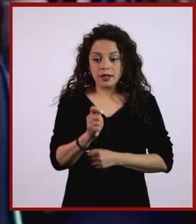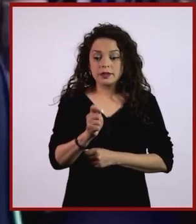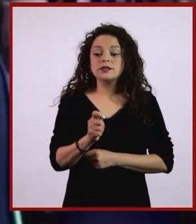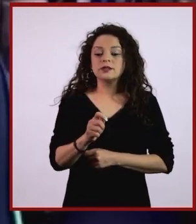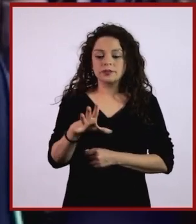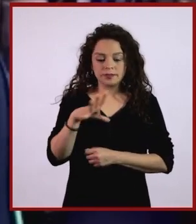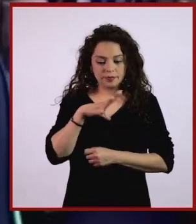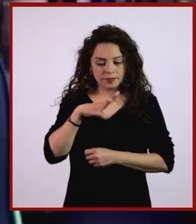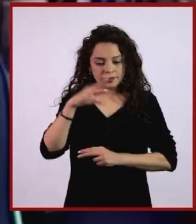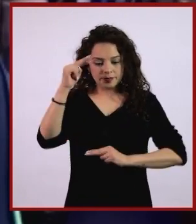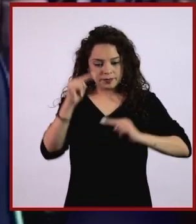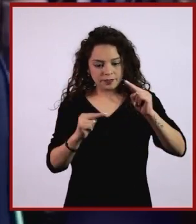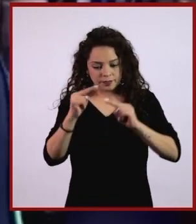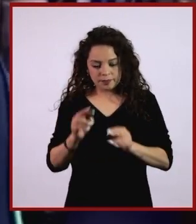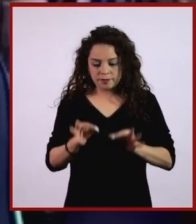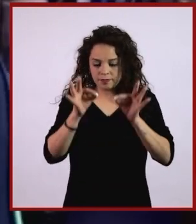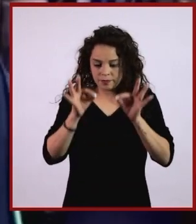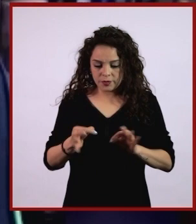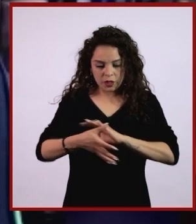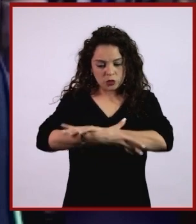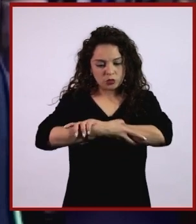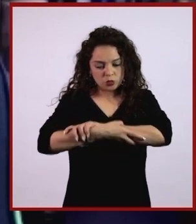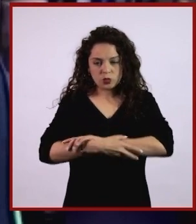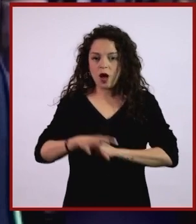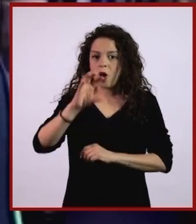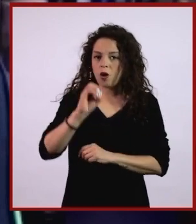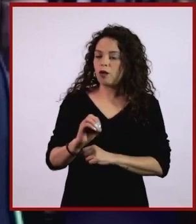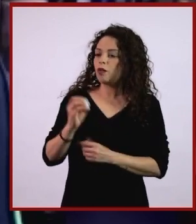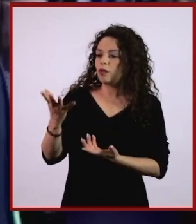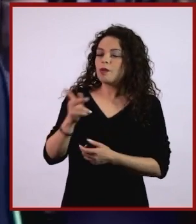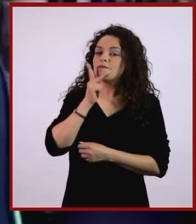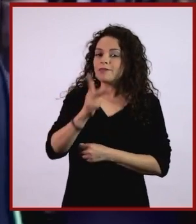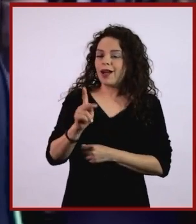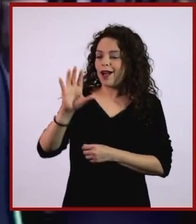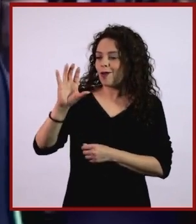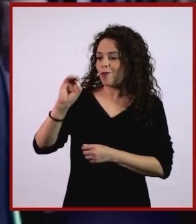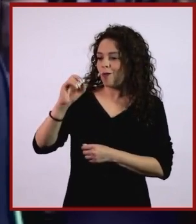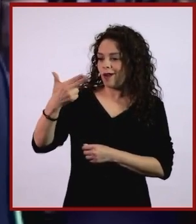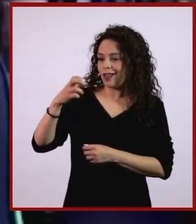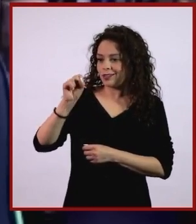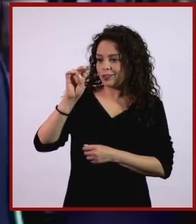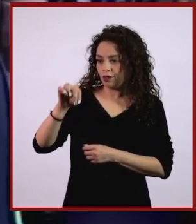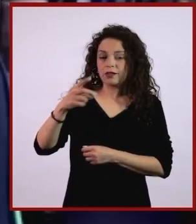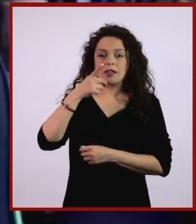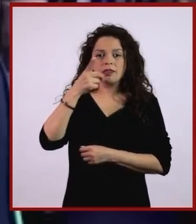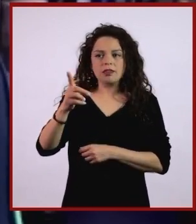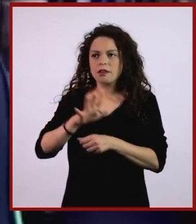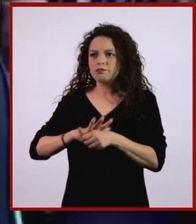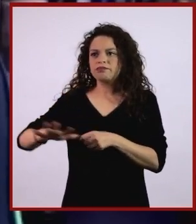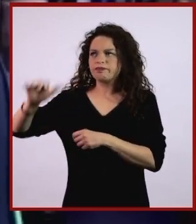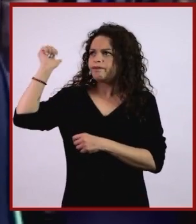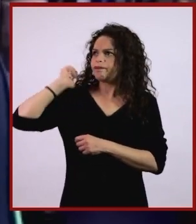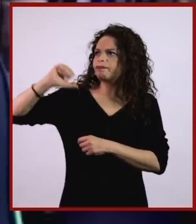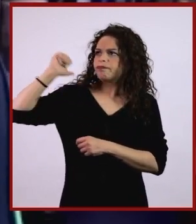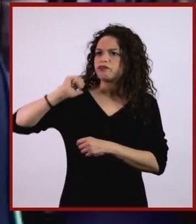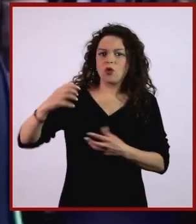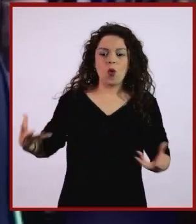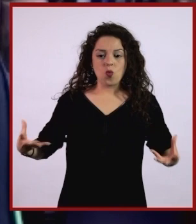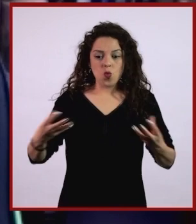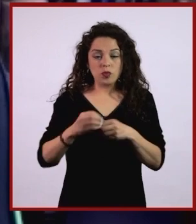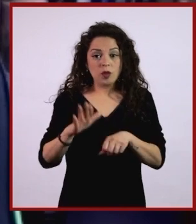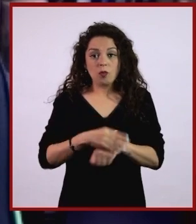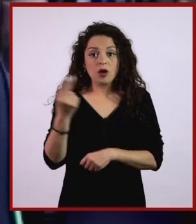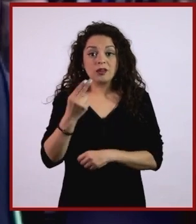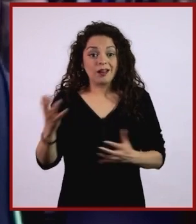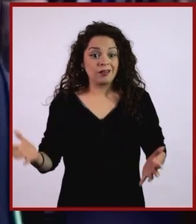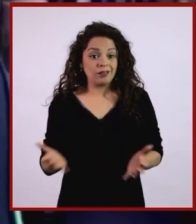cierto grado de cohesión o de solidaridad. Él hablaba básicamente que las sociedades más primitivas se unían porque